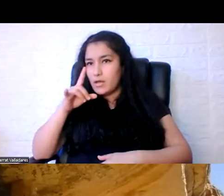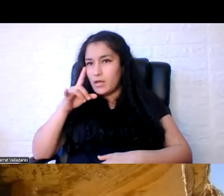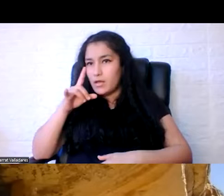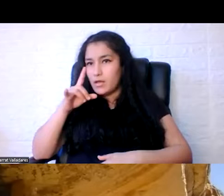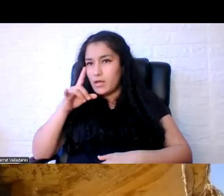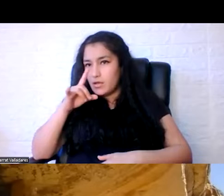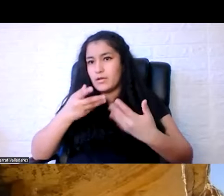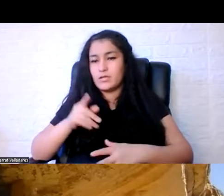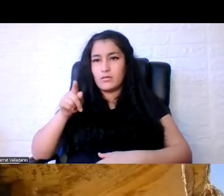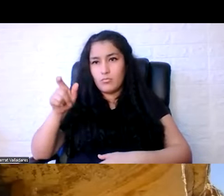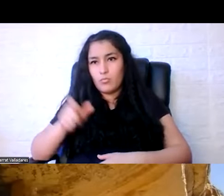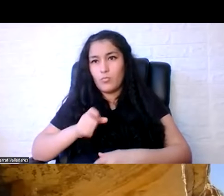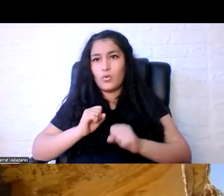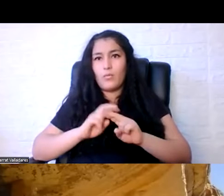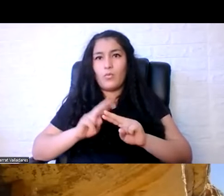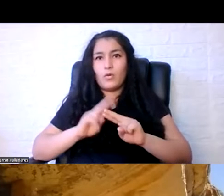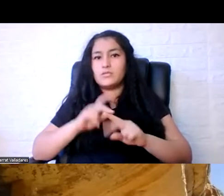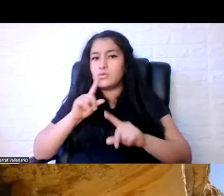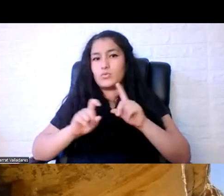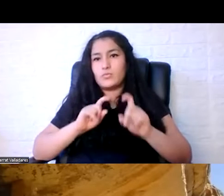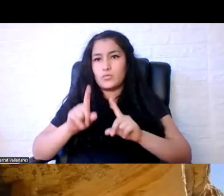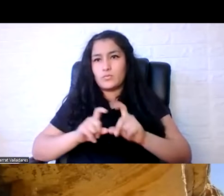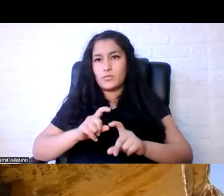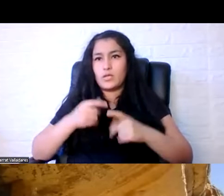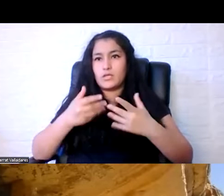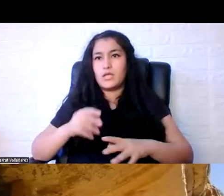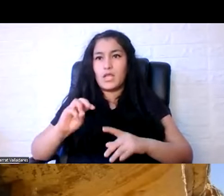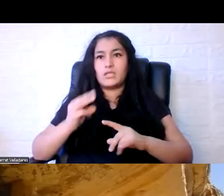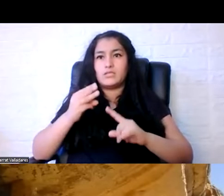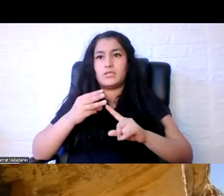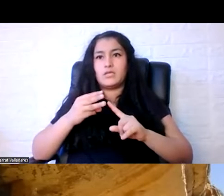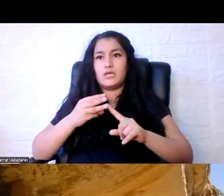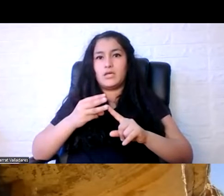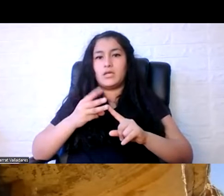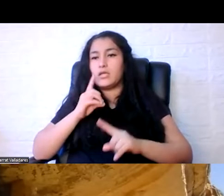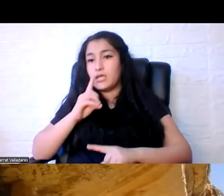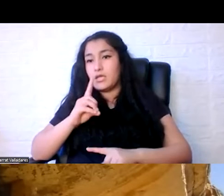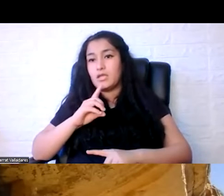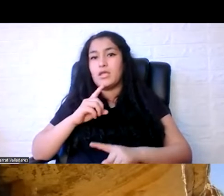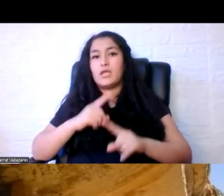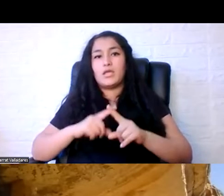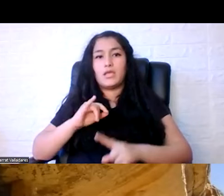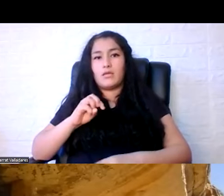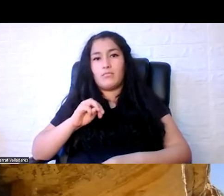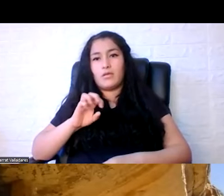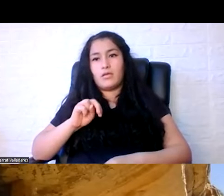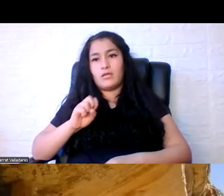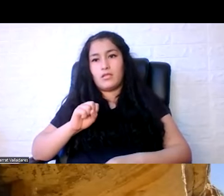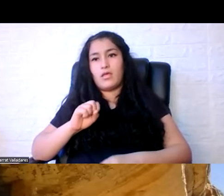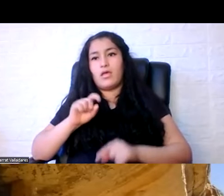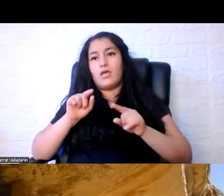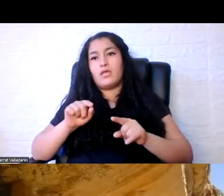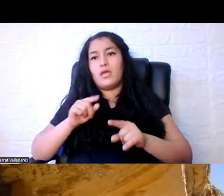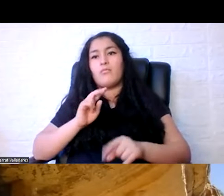podamos hacer todas las preguntas. La tercera presentación es de Jimena Cuadra, profesora de la Universidad Católica del